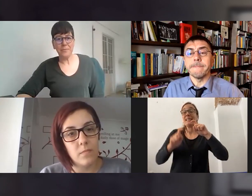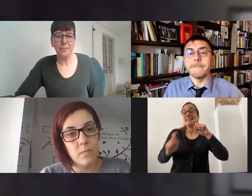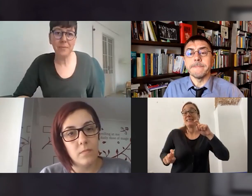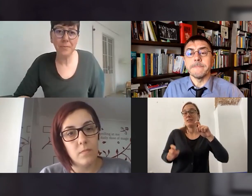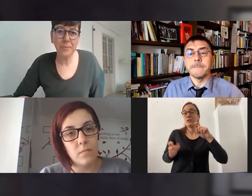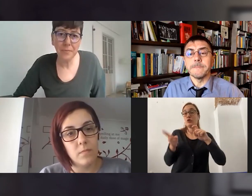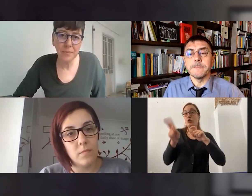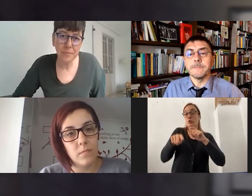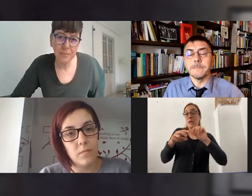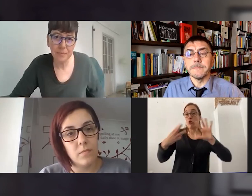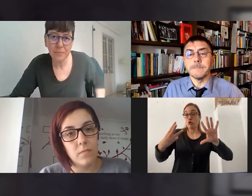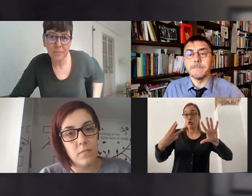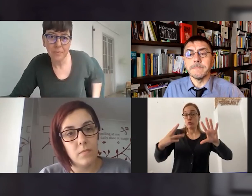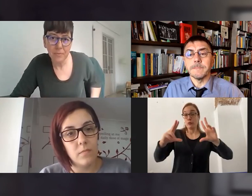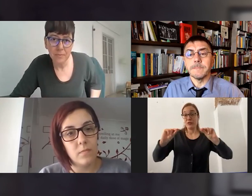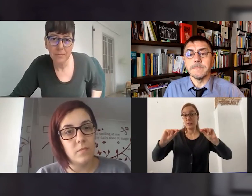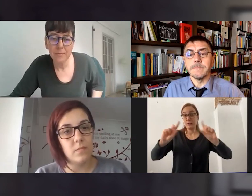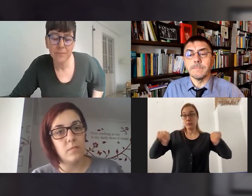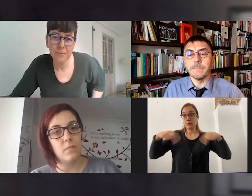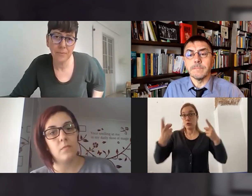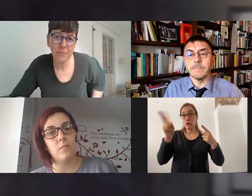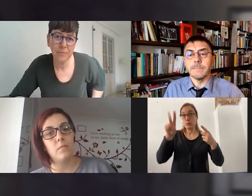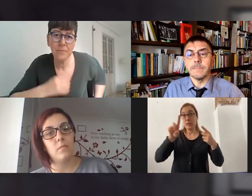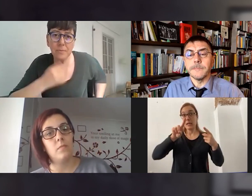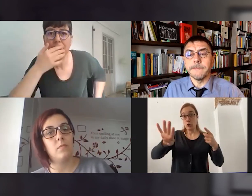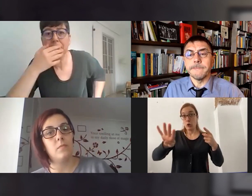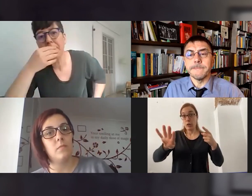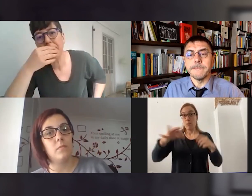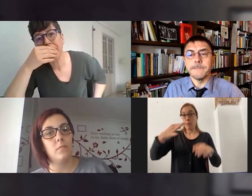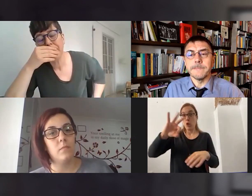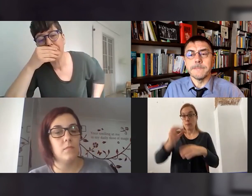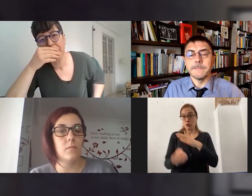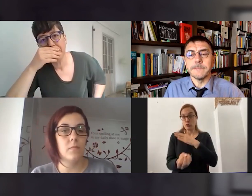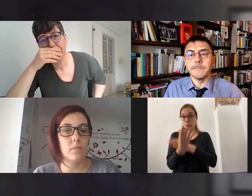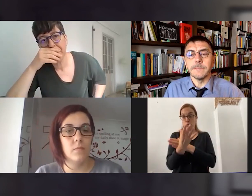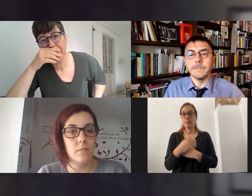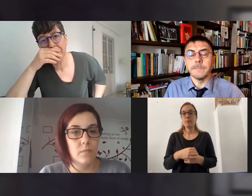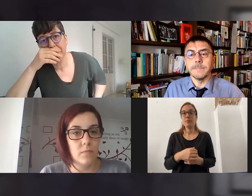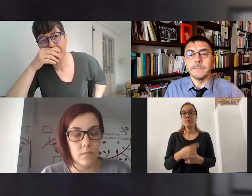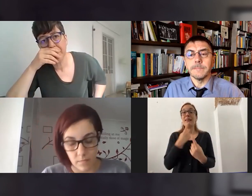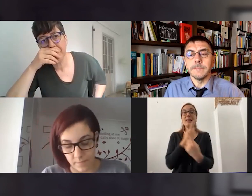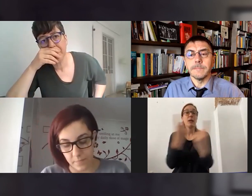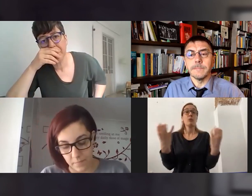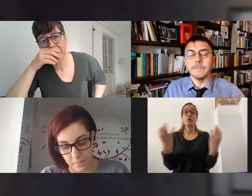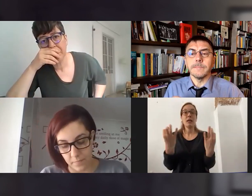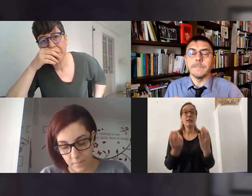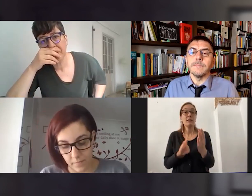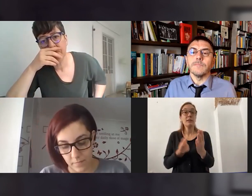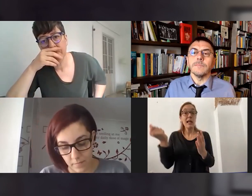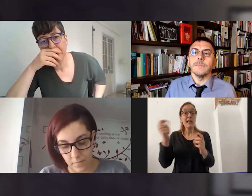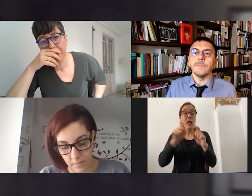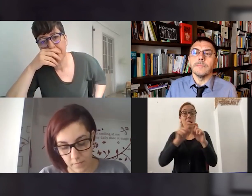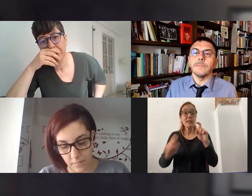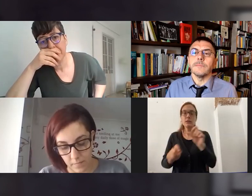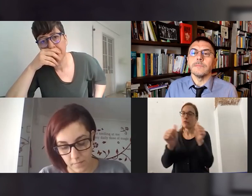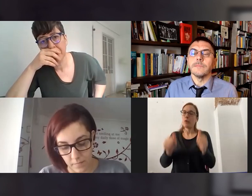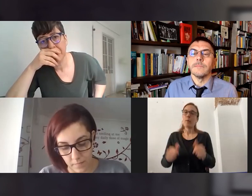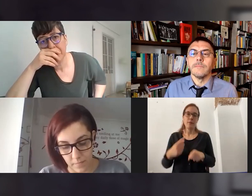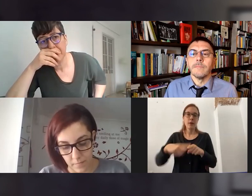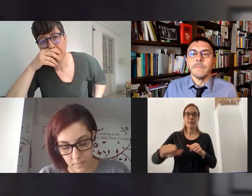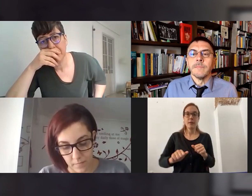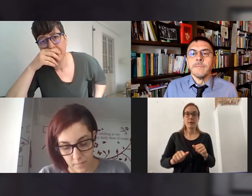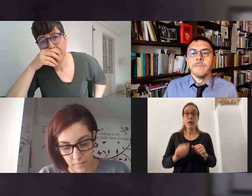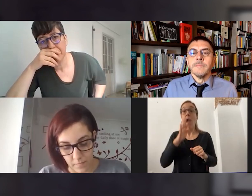después nació Podemos en 2014 y dijimos que la salida de la crisis podía ser diferente. Ahora, tras el COVID-19,